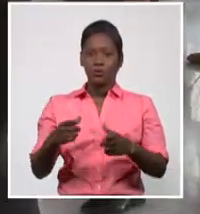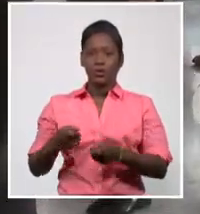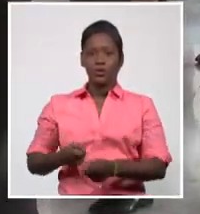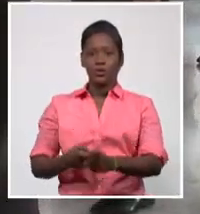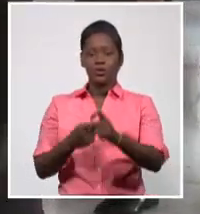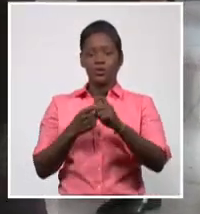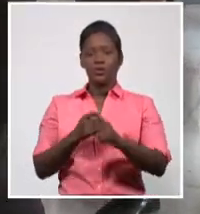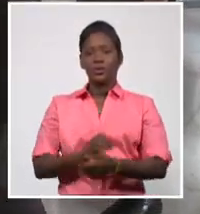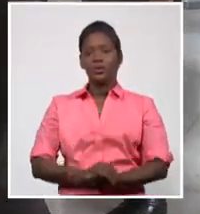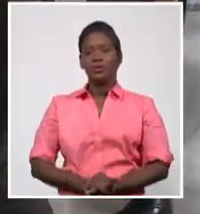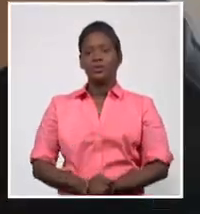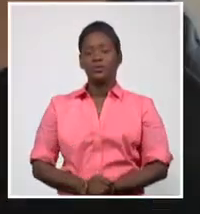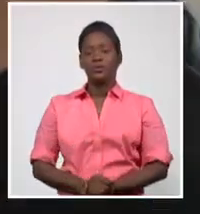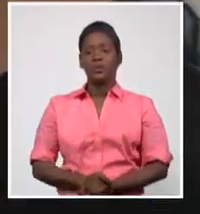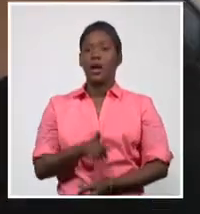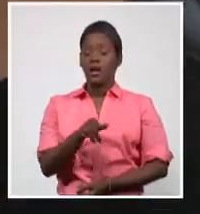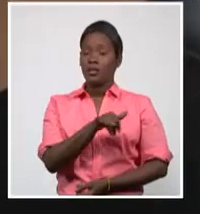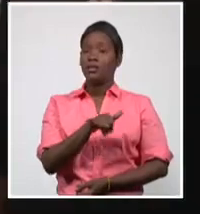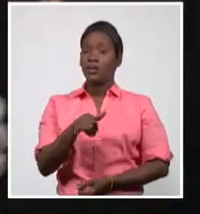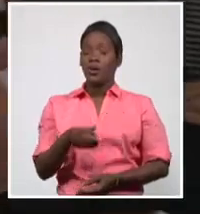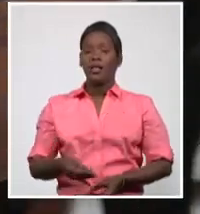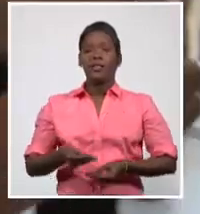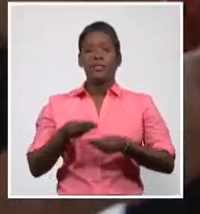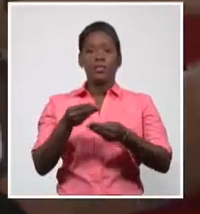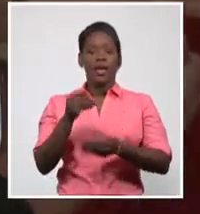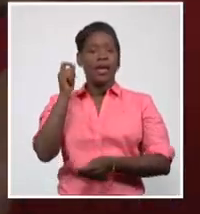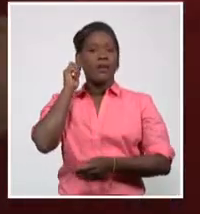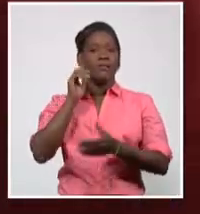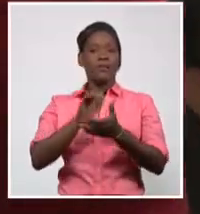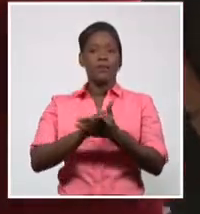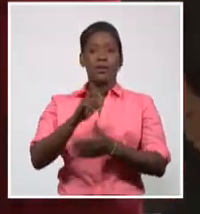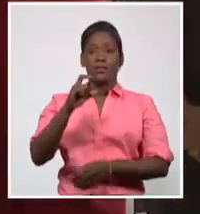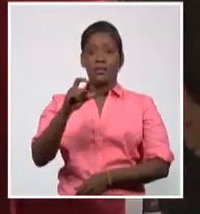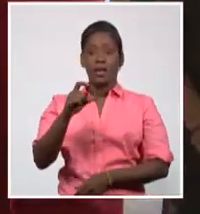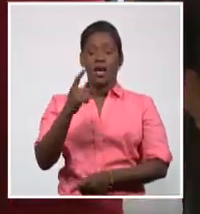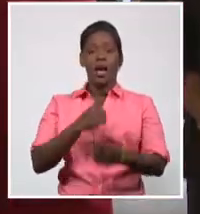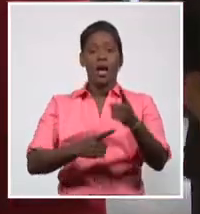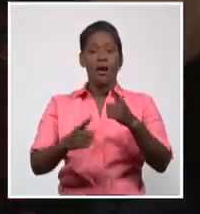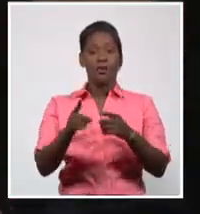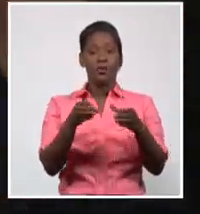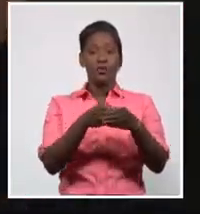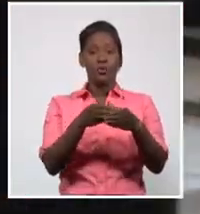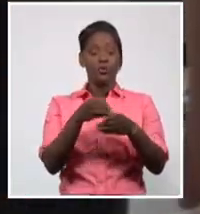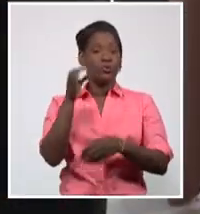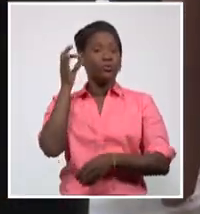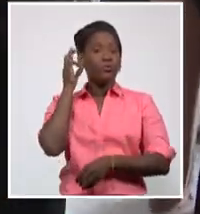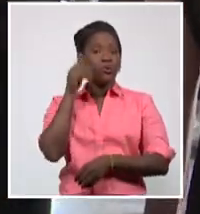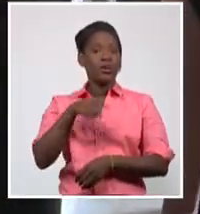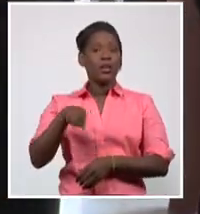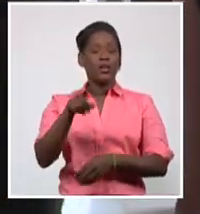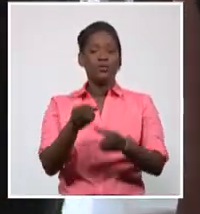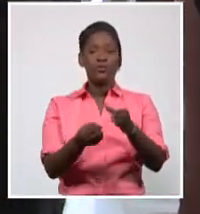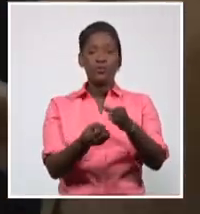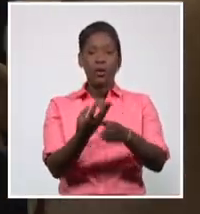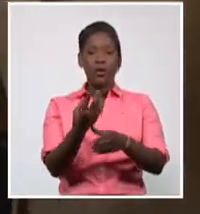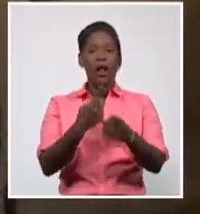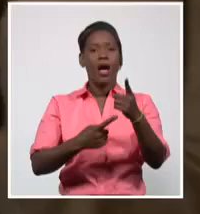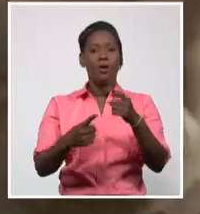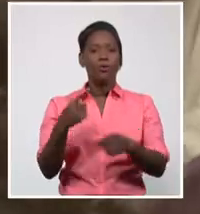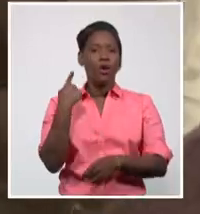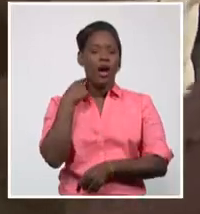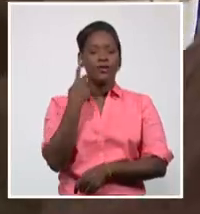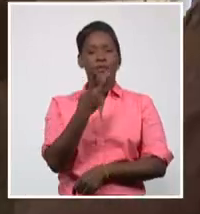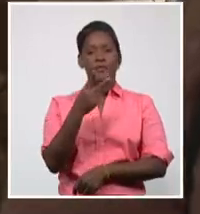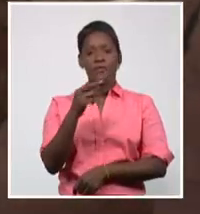la distinción 23 de agosto a federadas con 20 años o más en la organización y con una destacada labor en las tareas que se